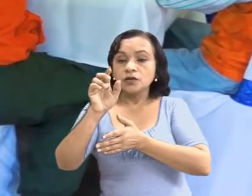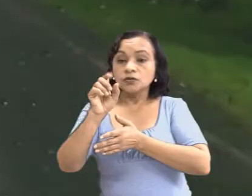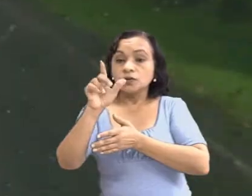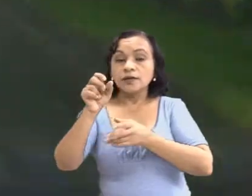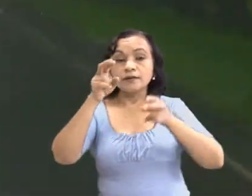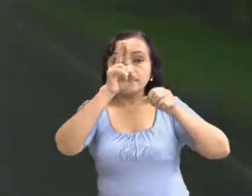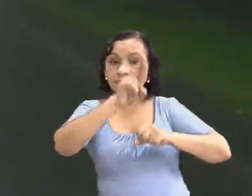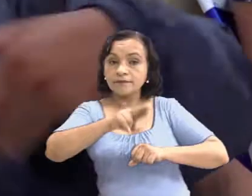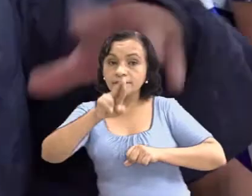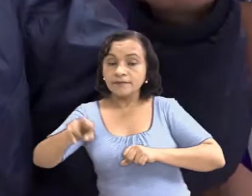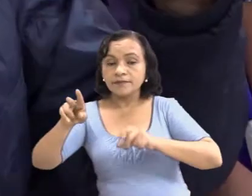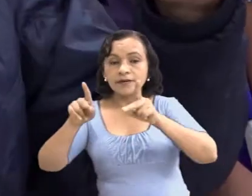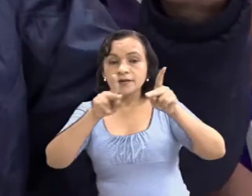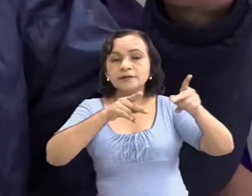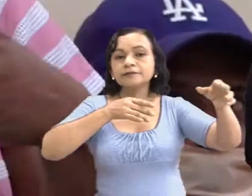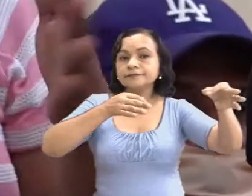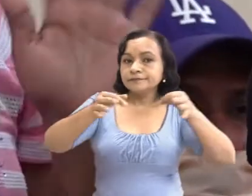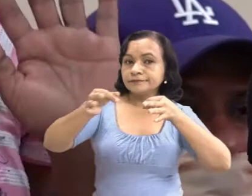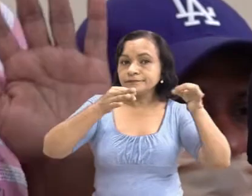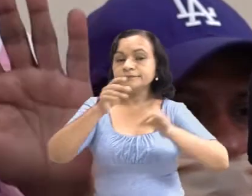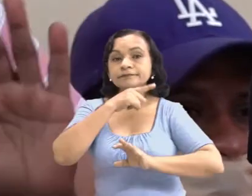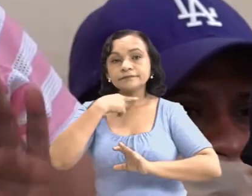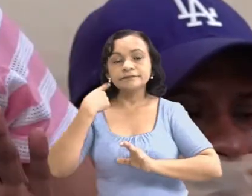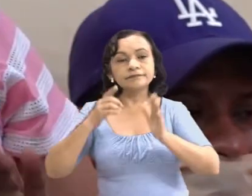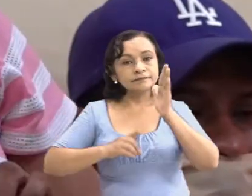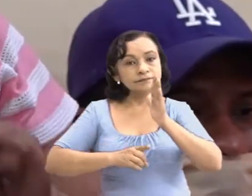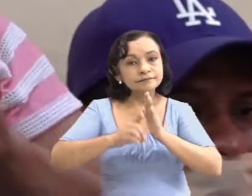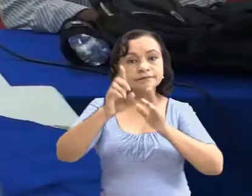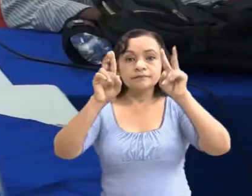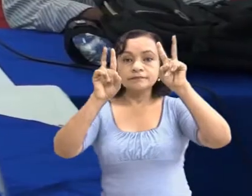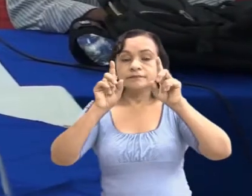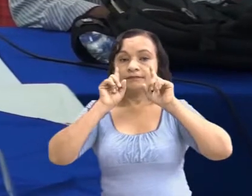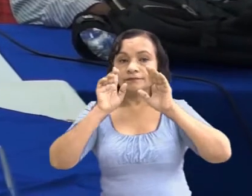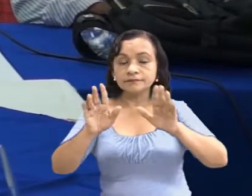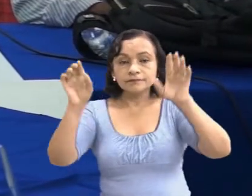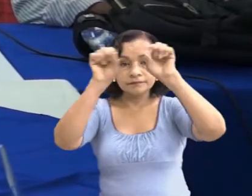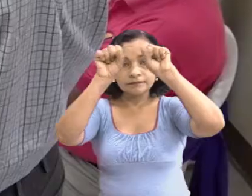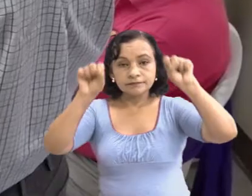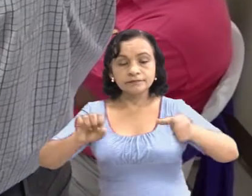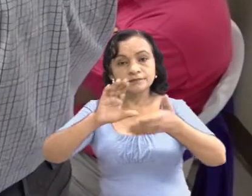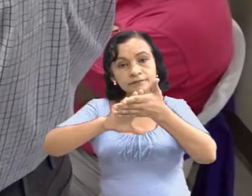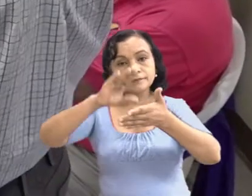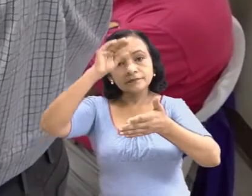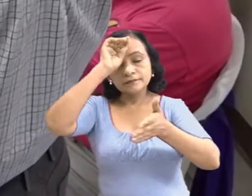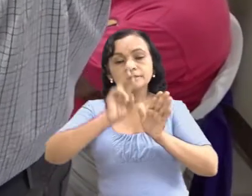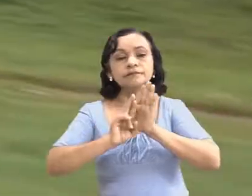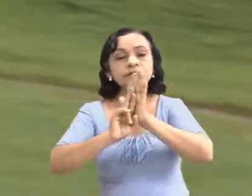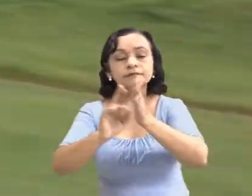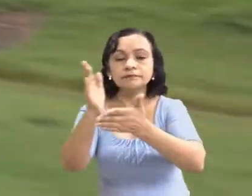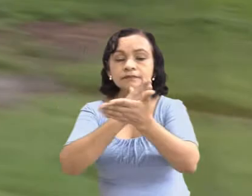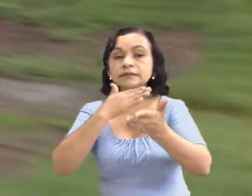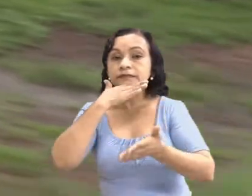Tola en Rivas, donde los comunitarios expusieron sus realidades y avances en temas de preparación y capacitación para la respuesta